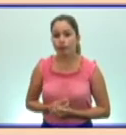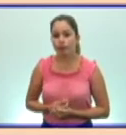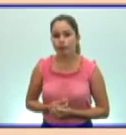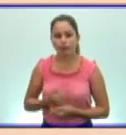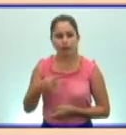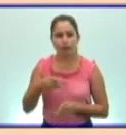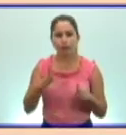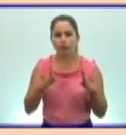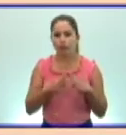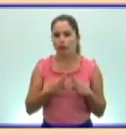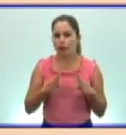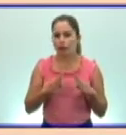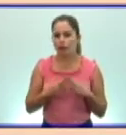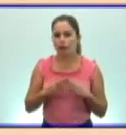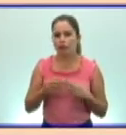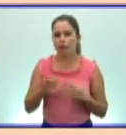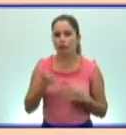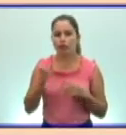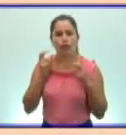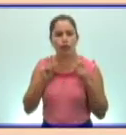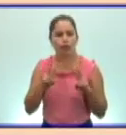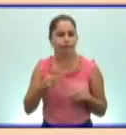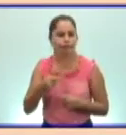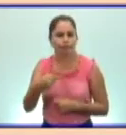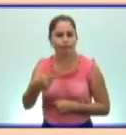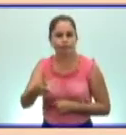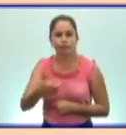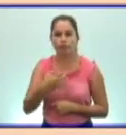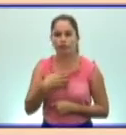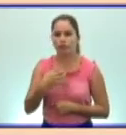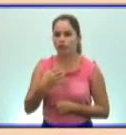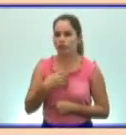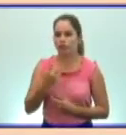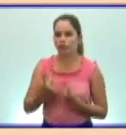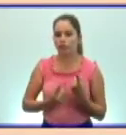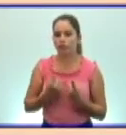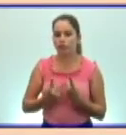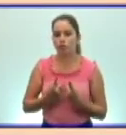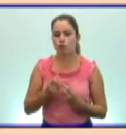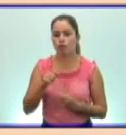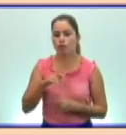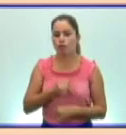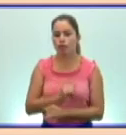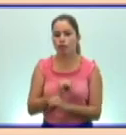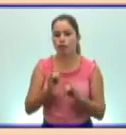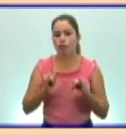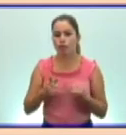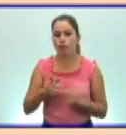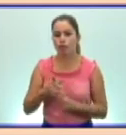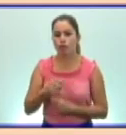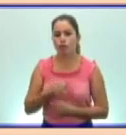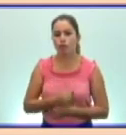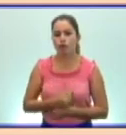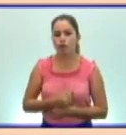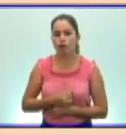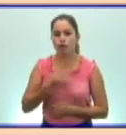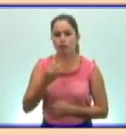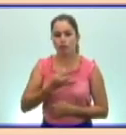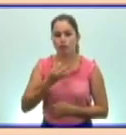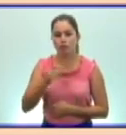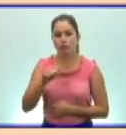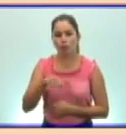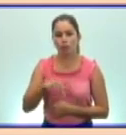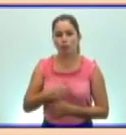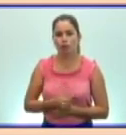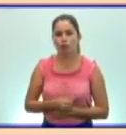en la casa, en la vida, pues tiene alguna de las informaciones a las que nos estamos haciendo referencia. Por